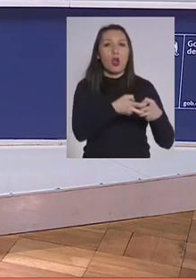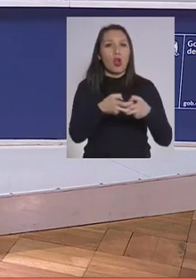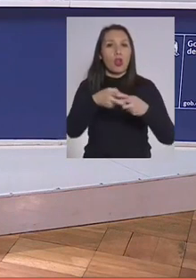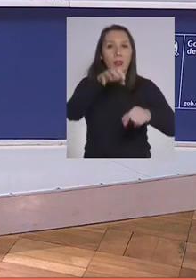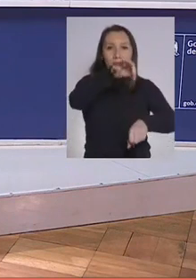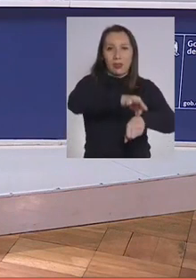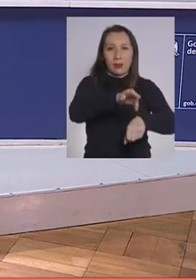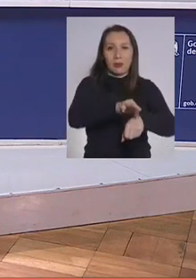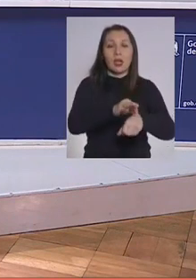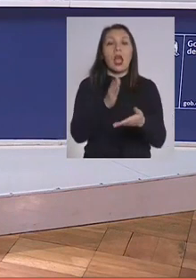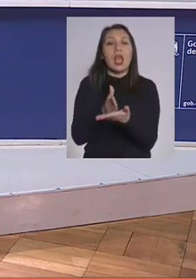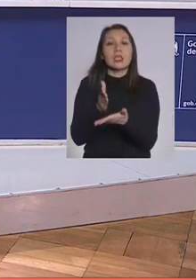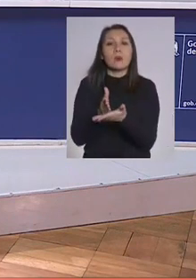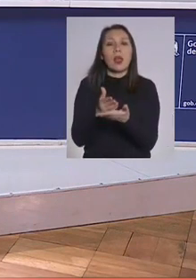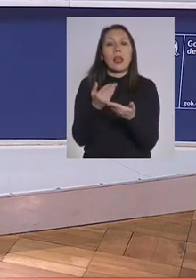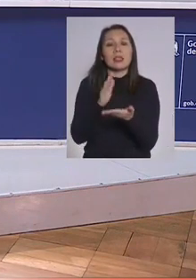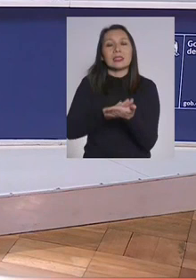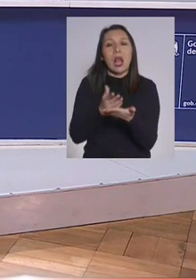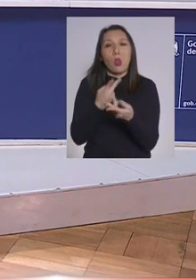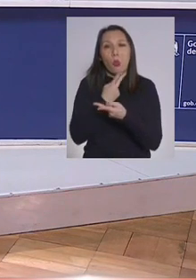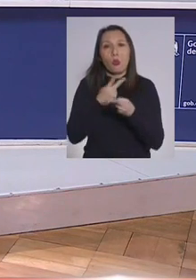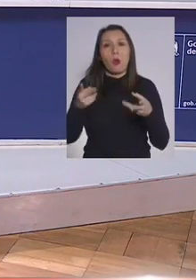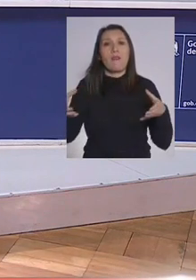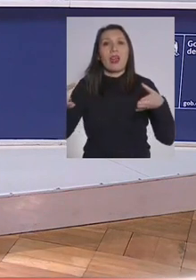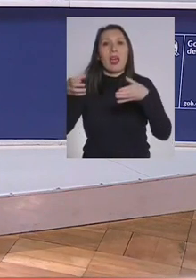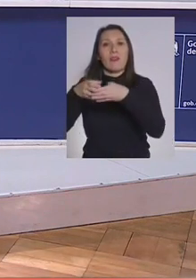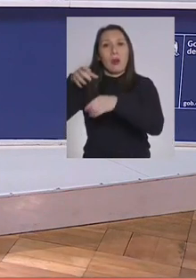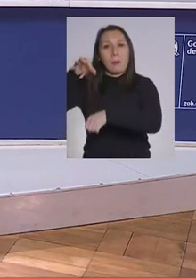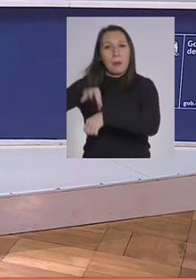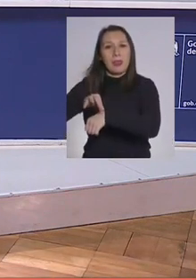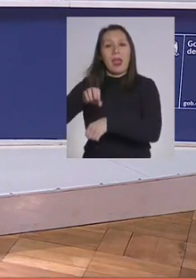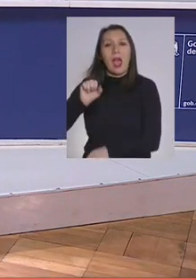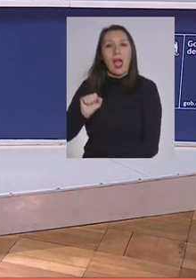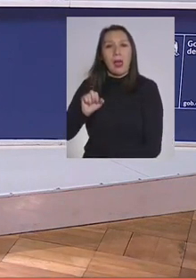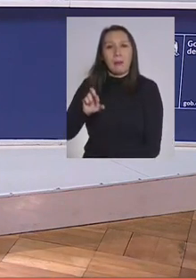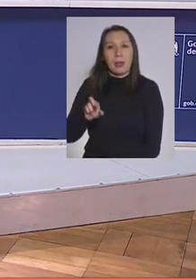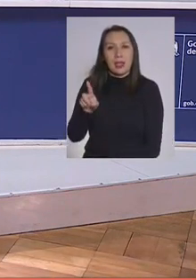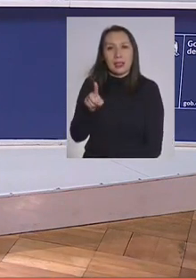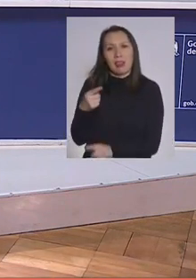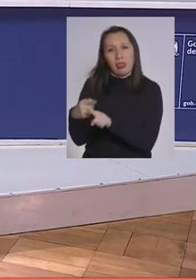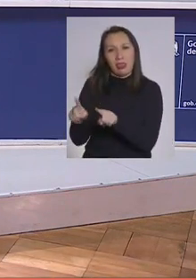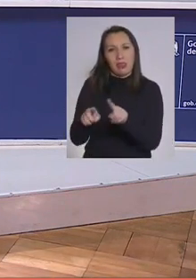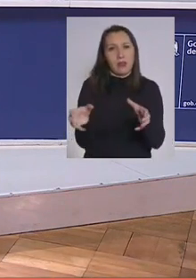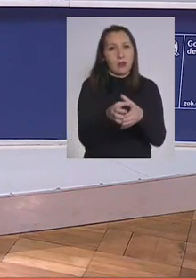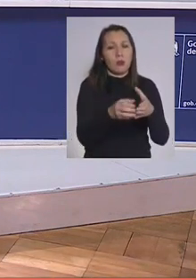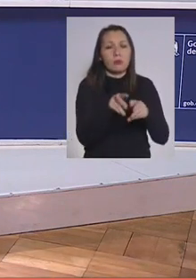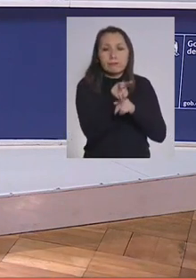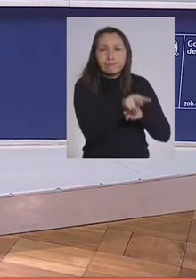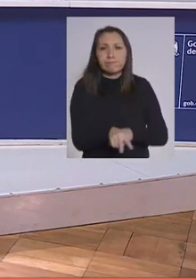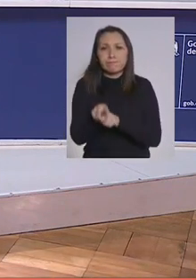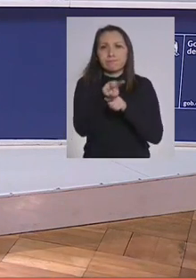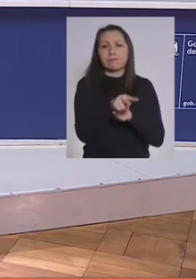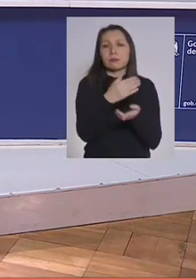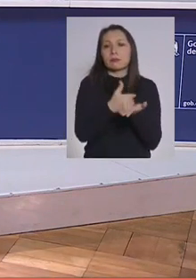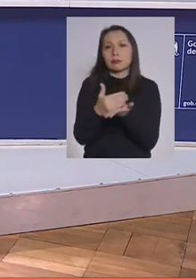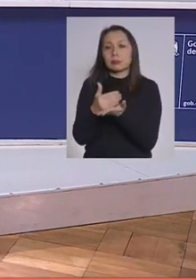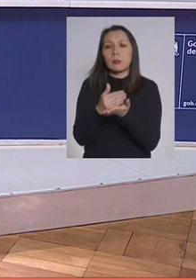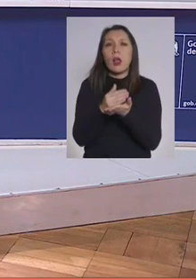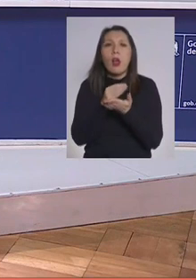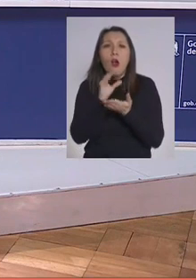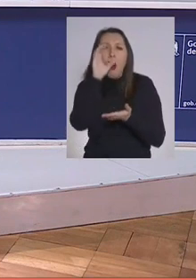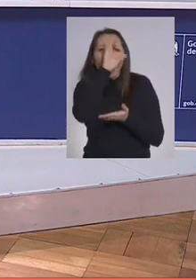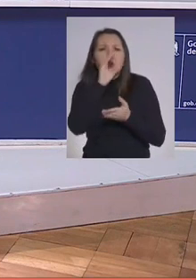médico la escuela de salud pública y la agrupación de médicos a ps entre otras organizaciones respecto del monitoreo de la estrategia de testeo